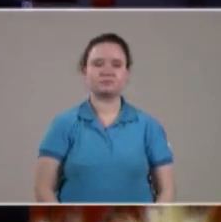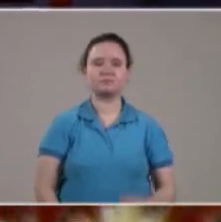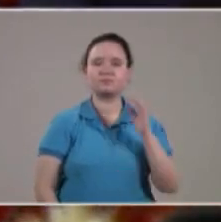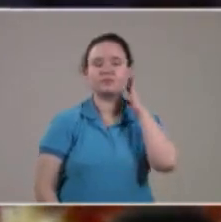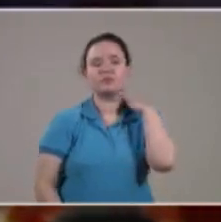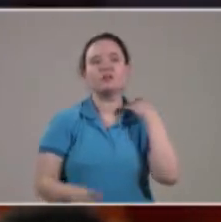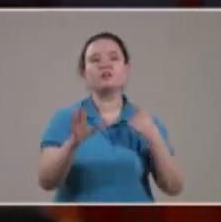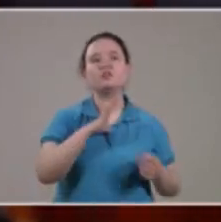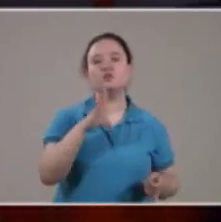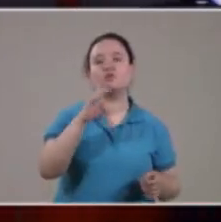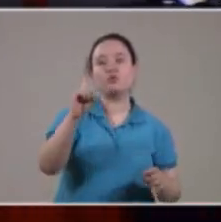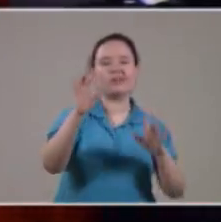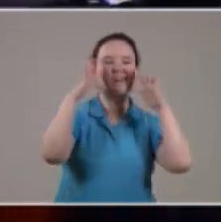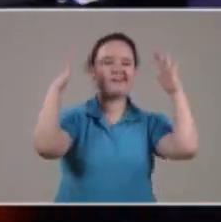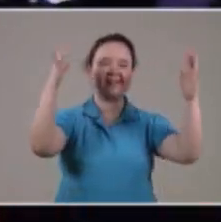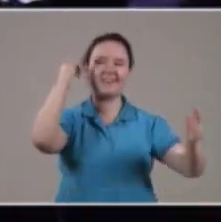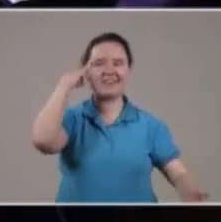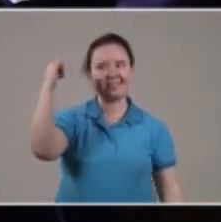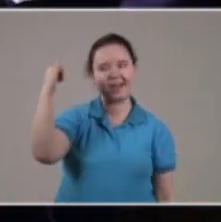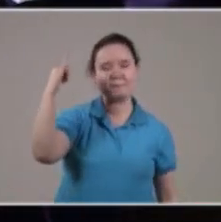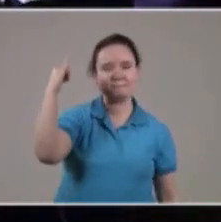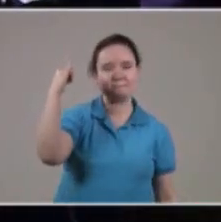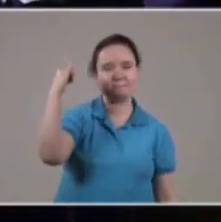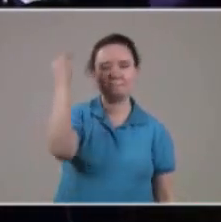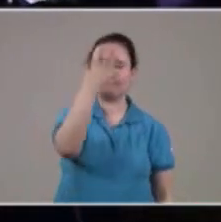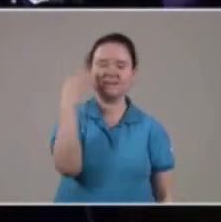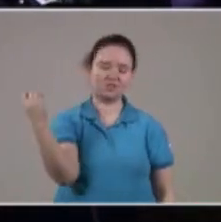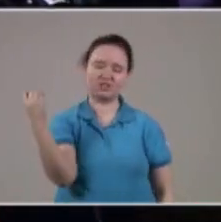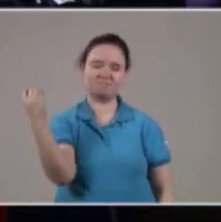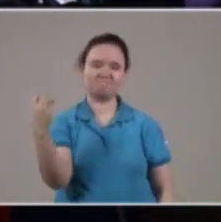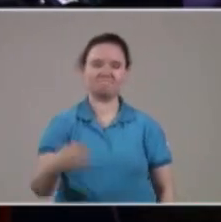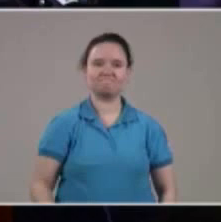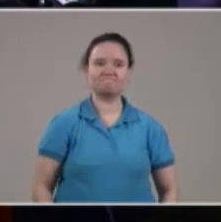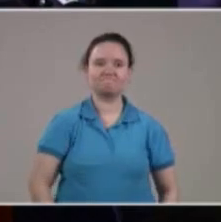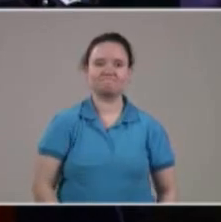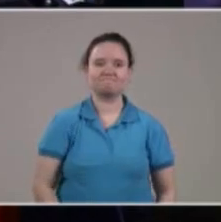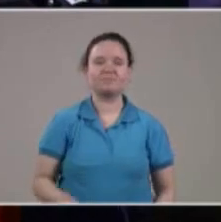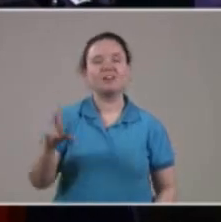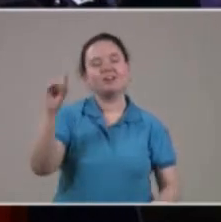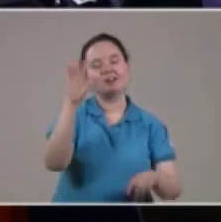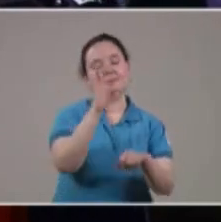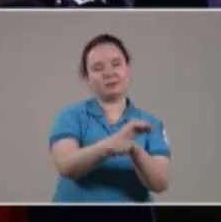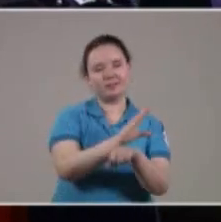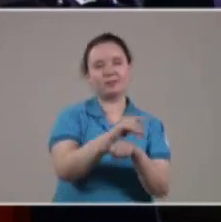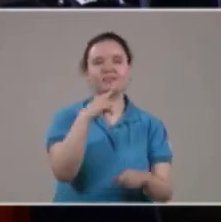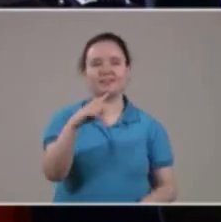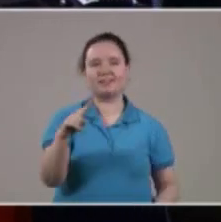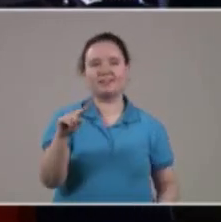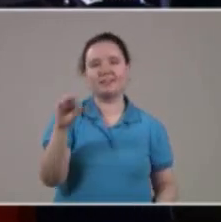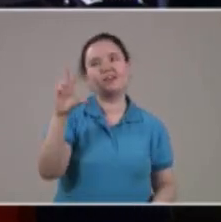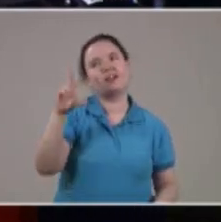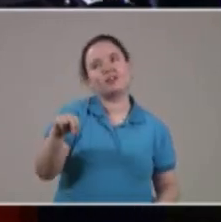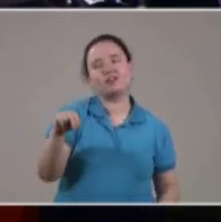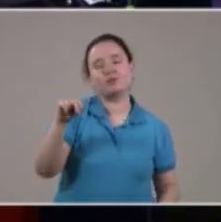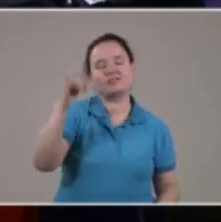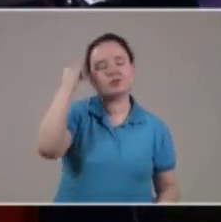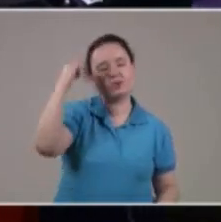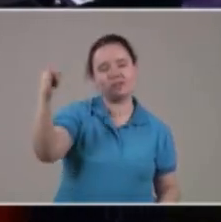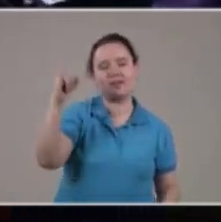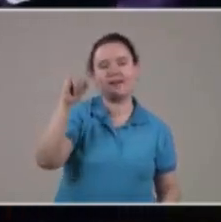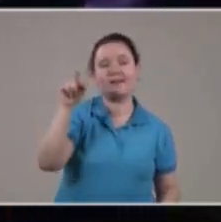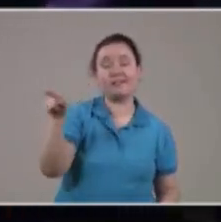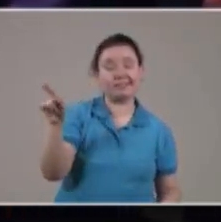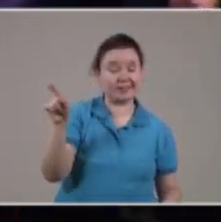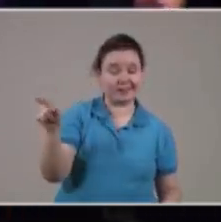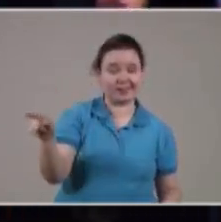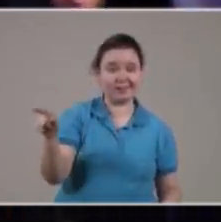tuvo una idea brillante. Déjeme otra vez que lo diga de esa manera, porque no creo que se le haya ocurrido a él,